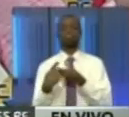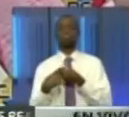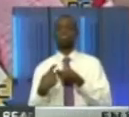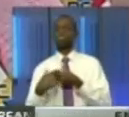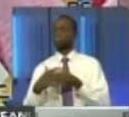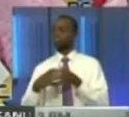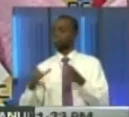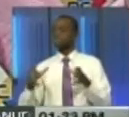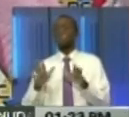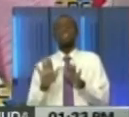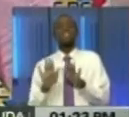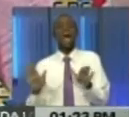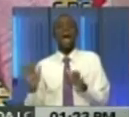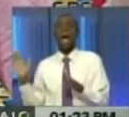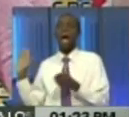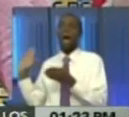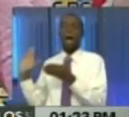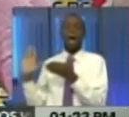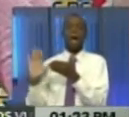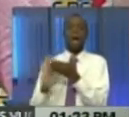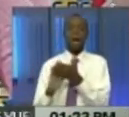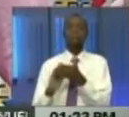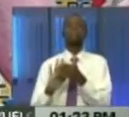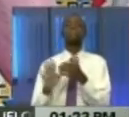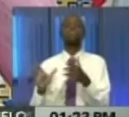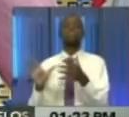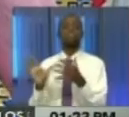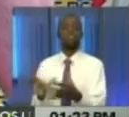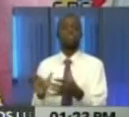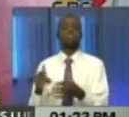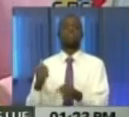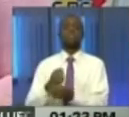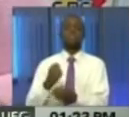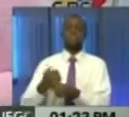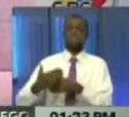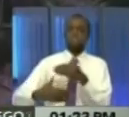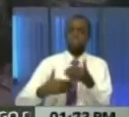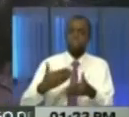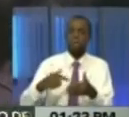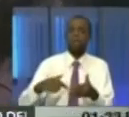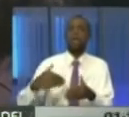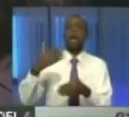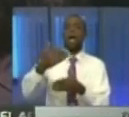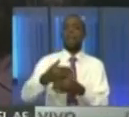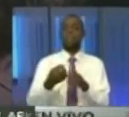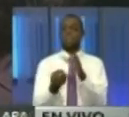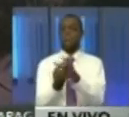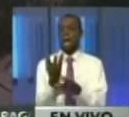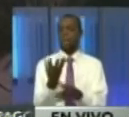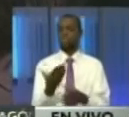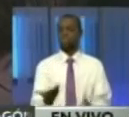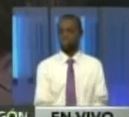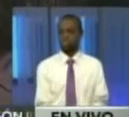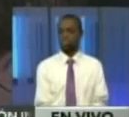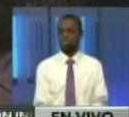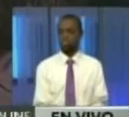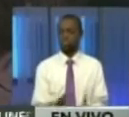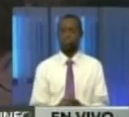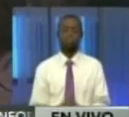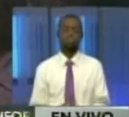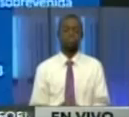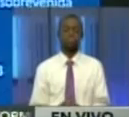la organización, de la administración de un proceso electoral que se llevaría a cabo en mayo. También teníamos